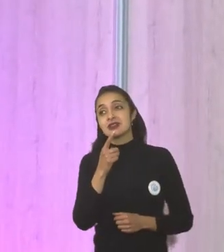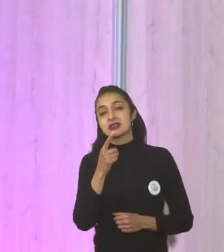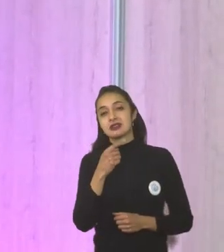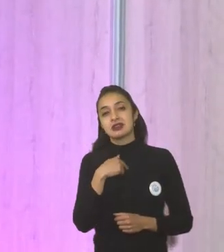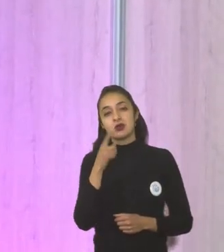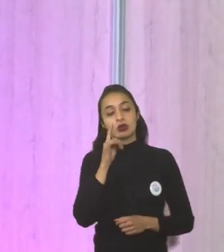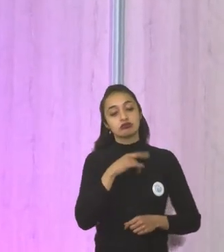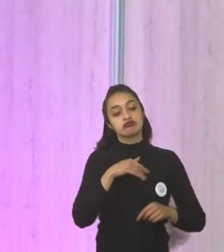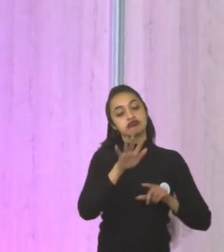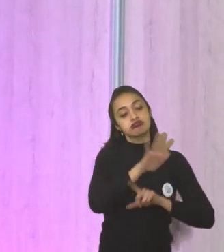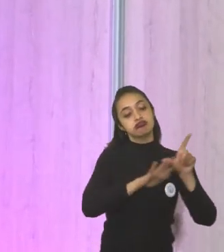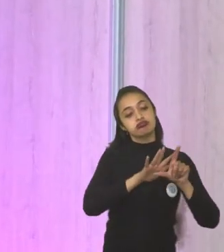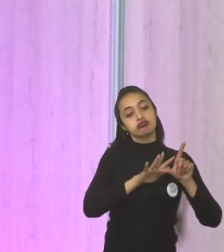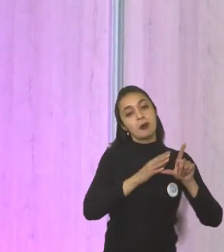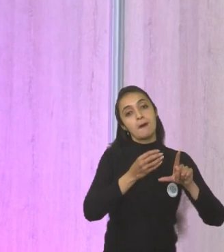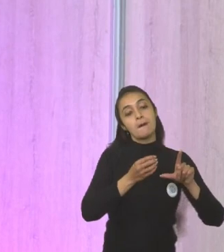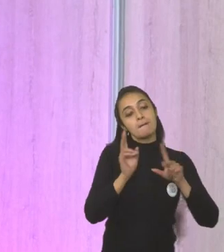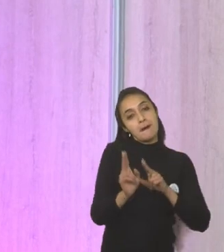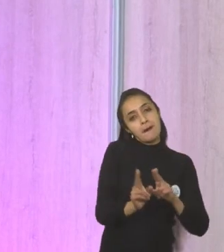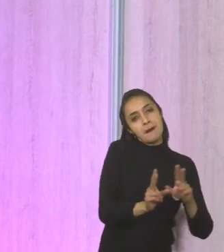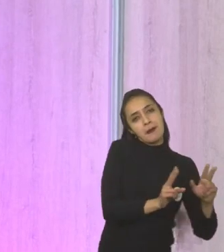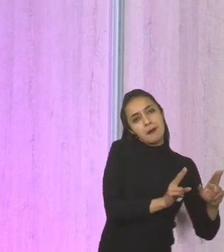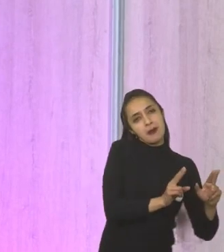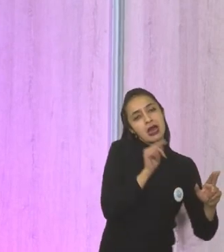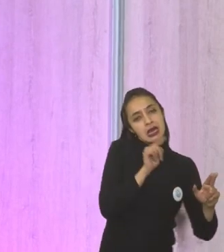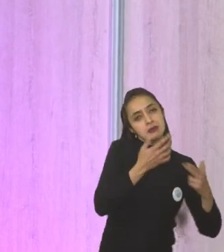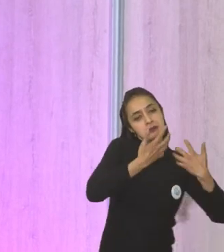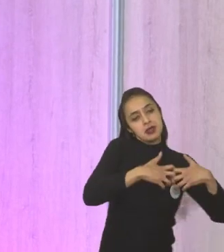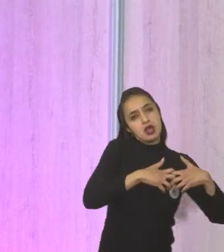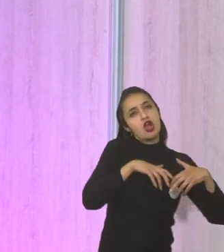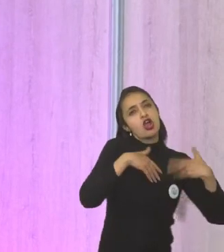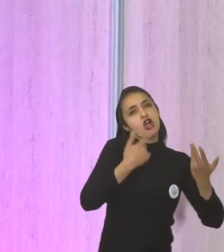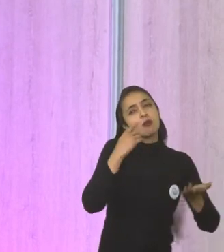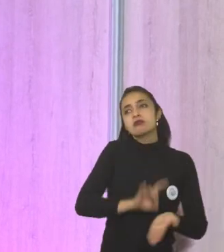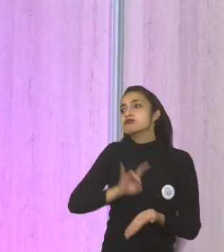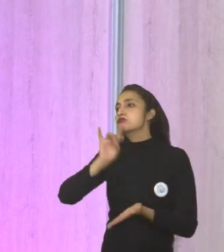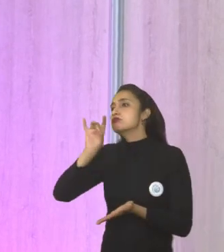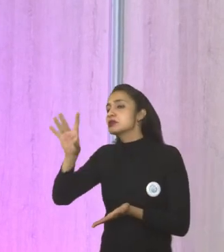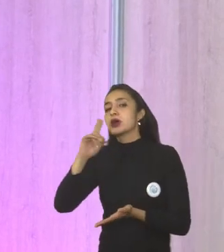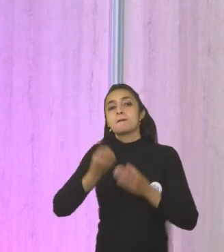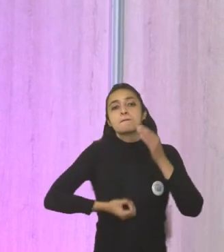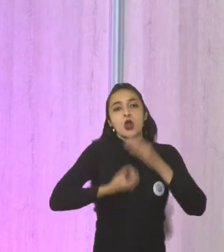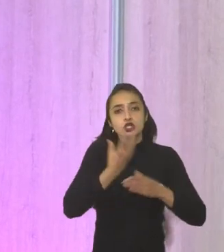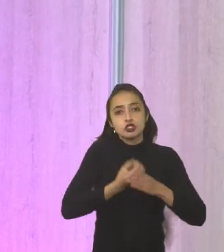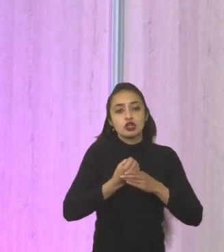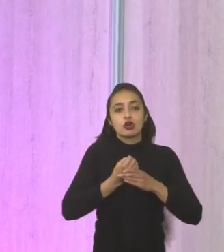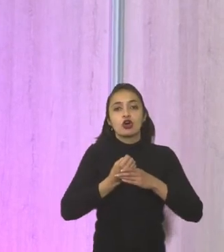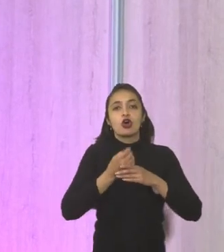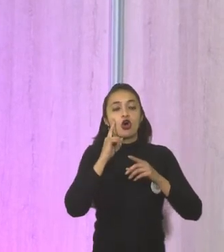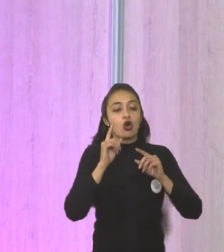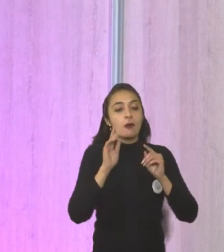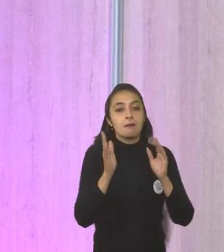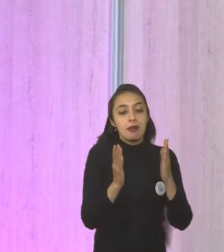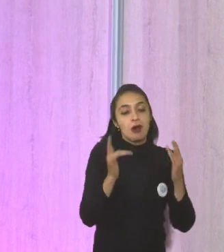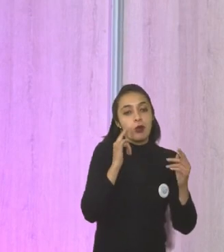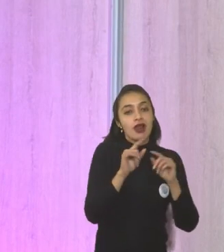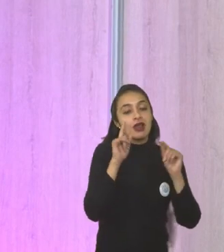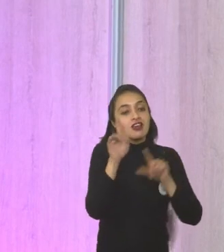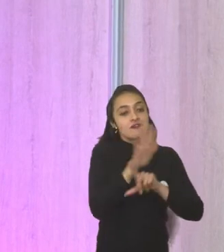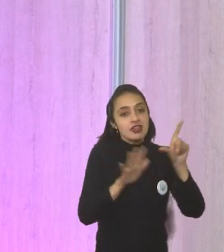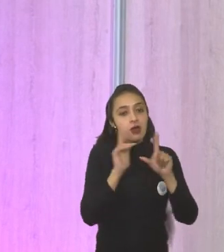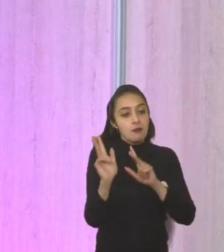Exactamente, una productora, ¿cómo puede enviar sus producciones, series, películas a una plataforma como Netflix o